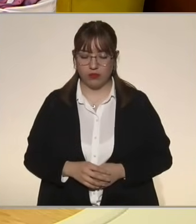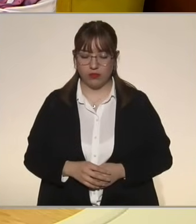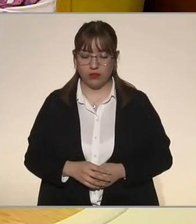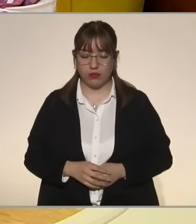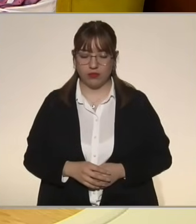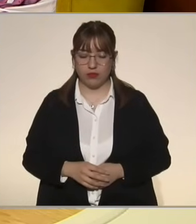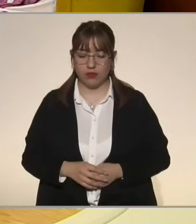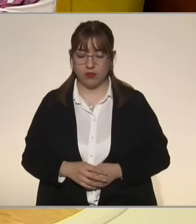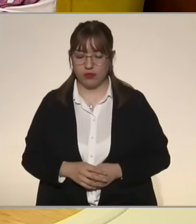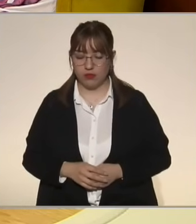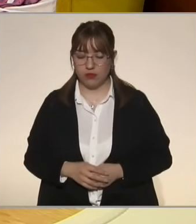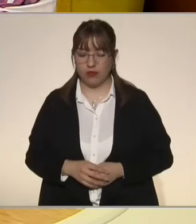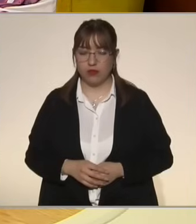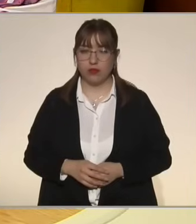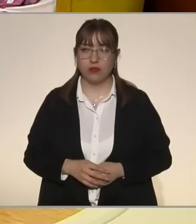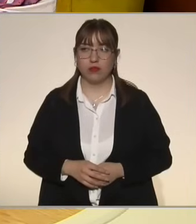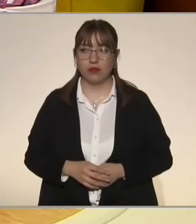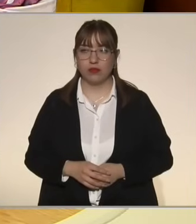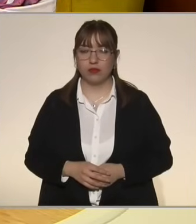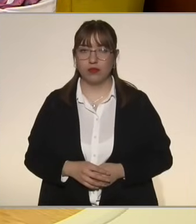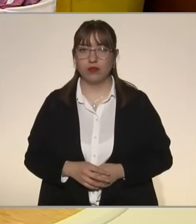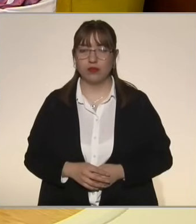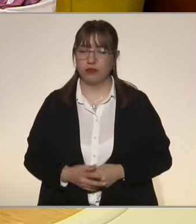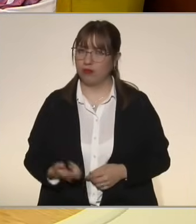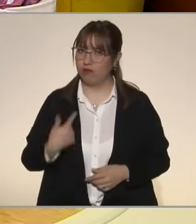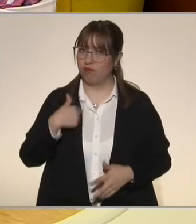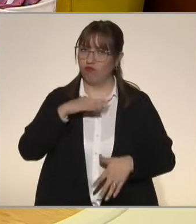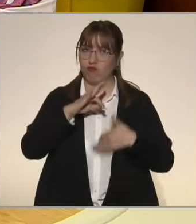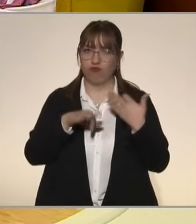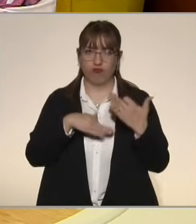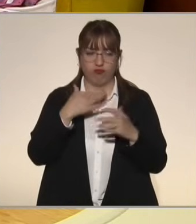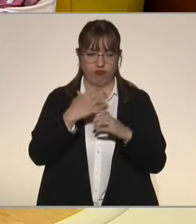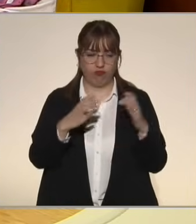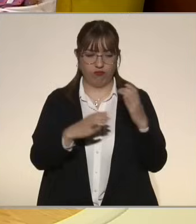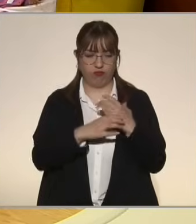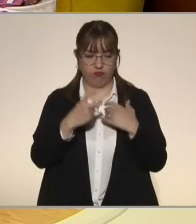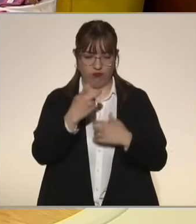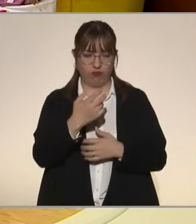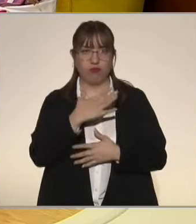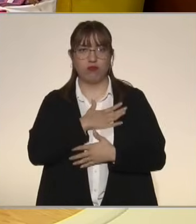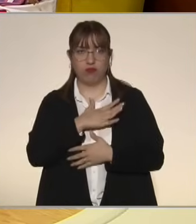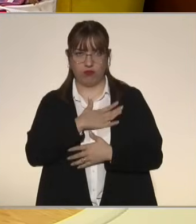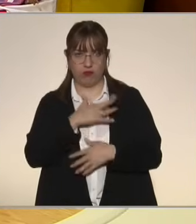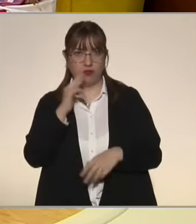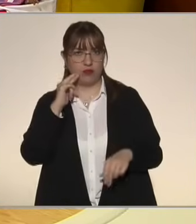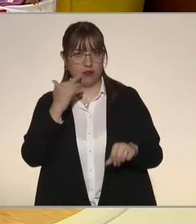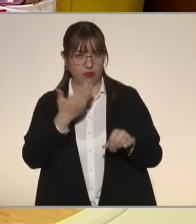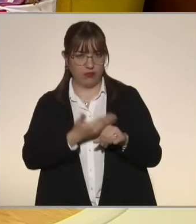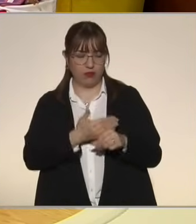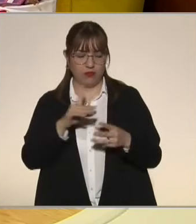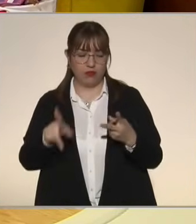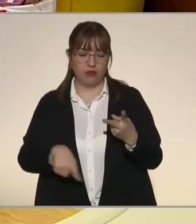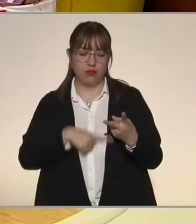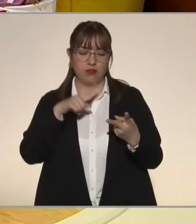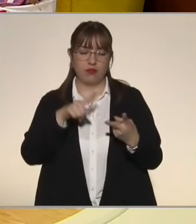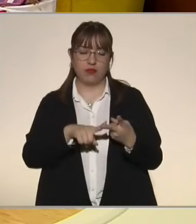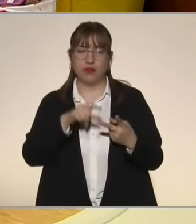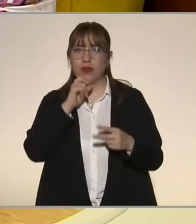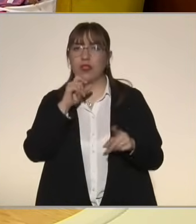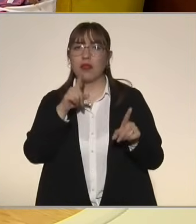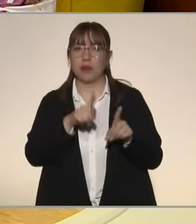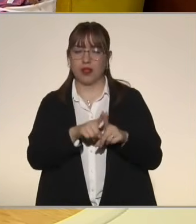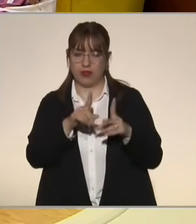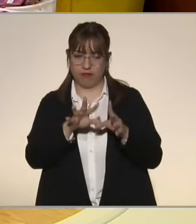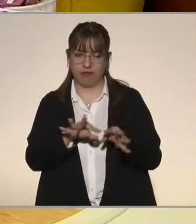de pues sobrellevar todas estas cuestiones. ¿Sí? En primero, en segundo, creo yo que también es muy